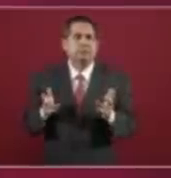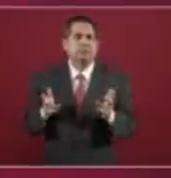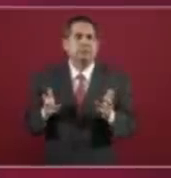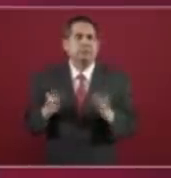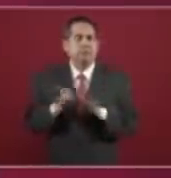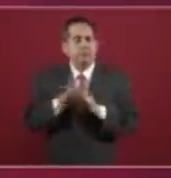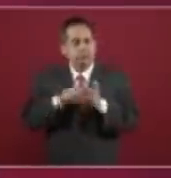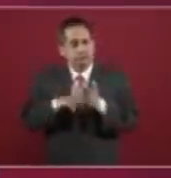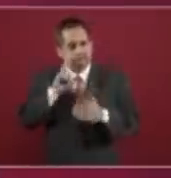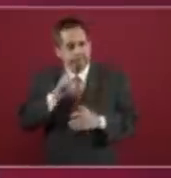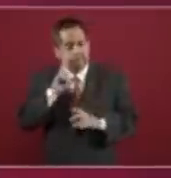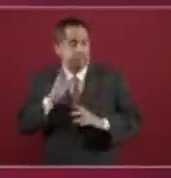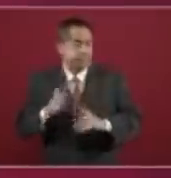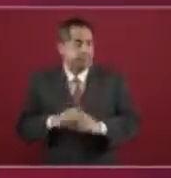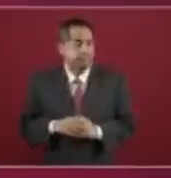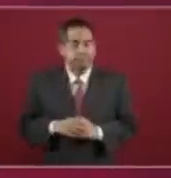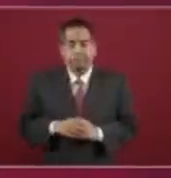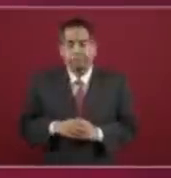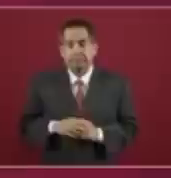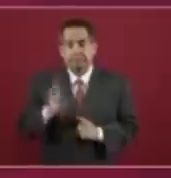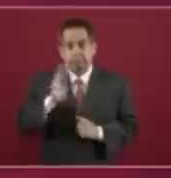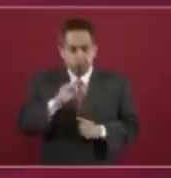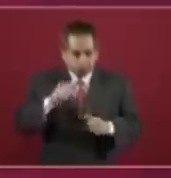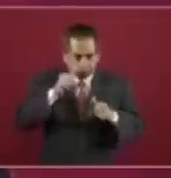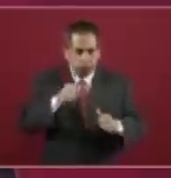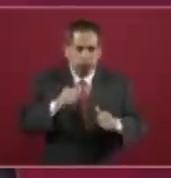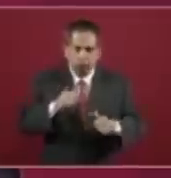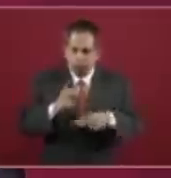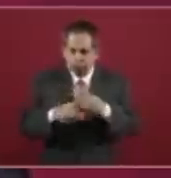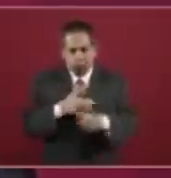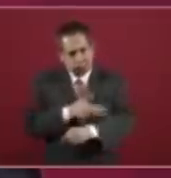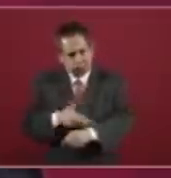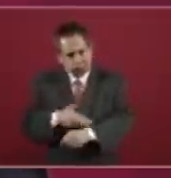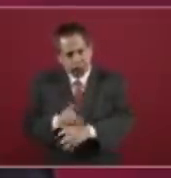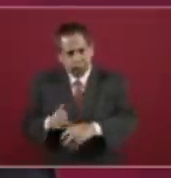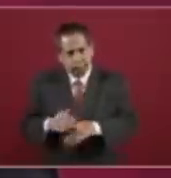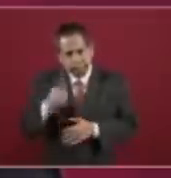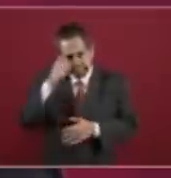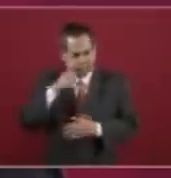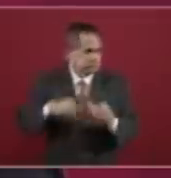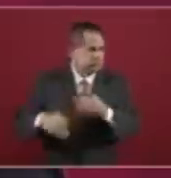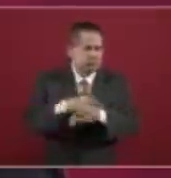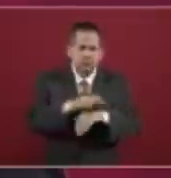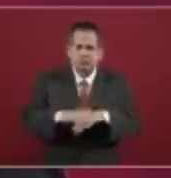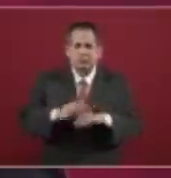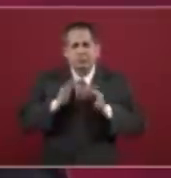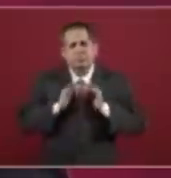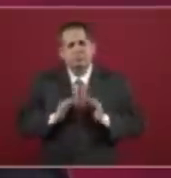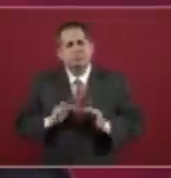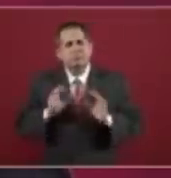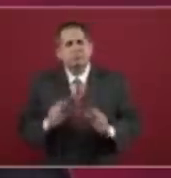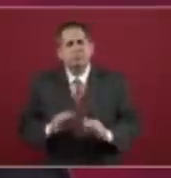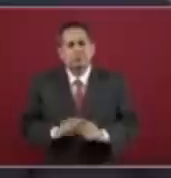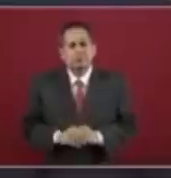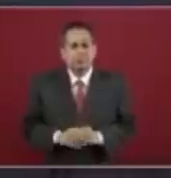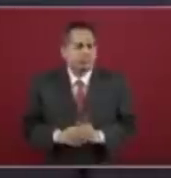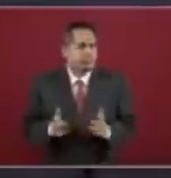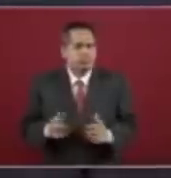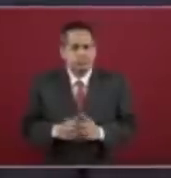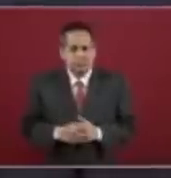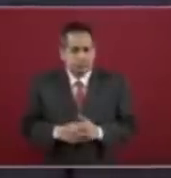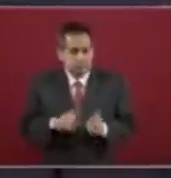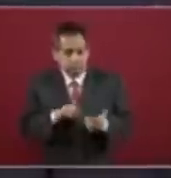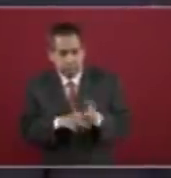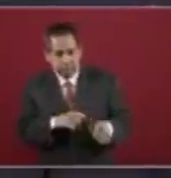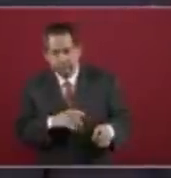y se atienda para que estemos todos tranquilos, porque dan miedo.